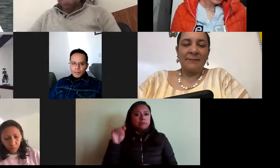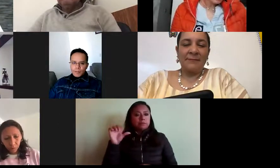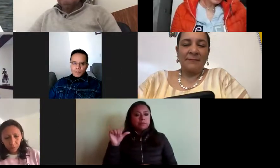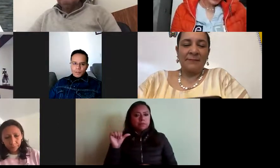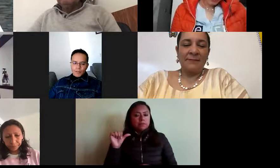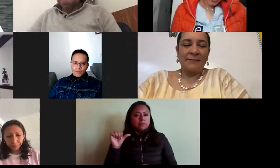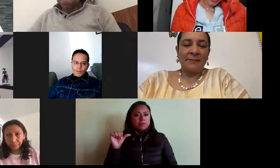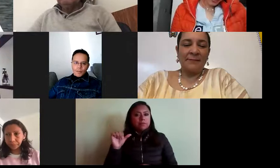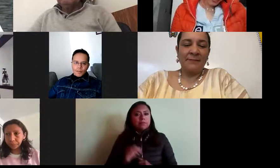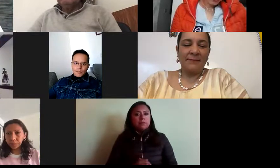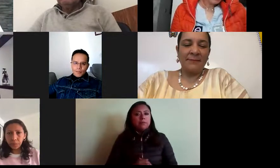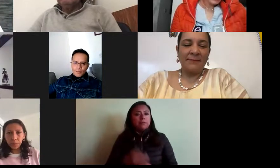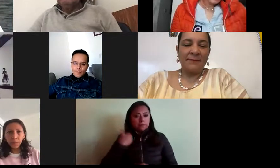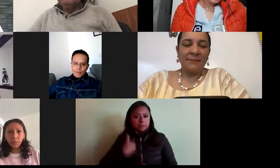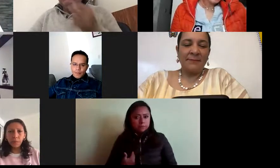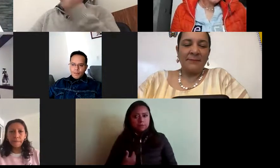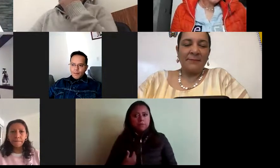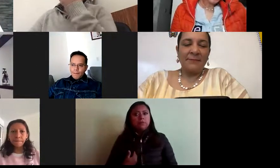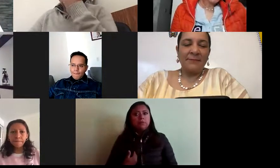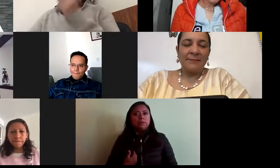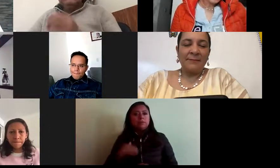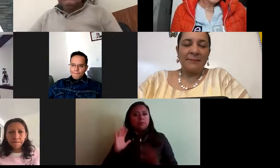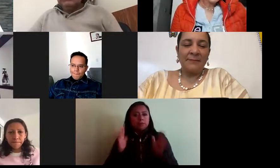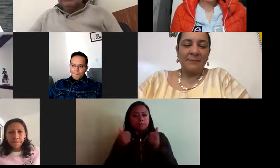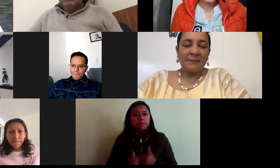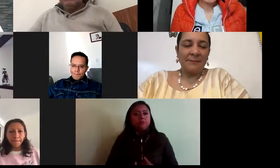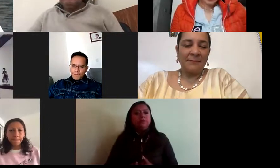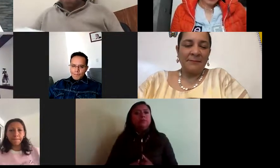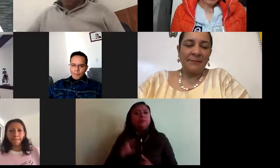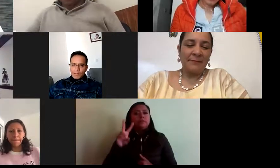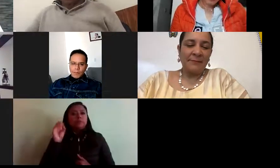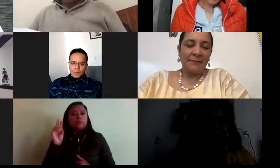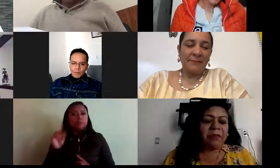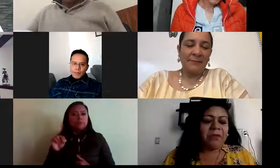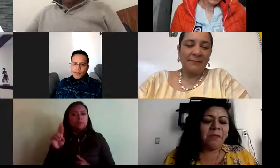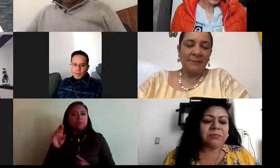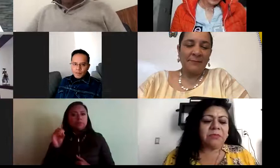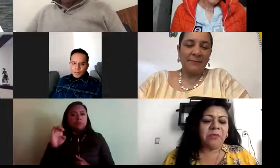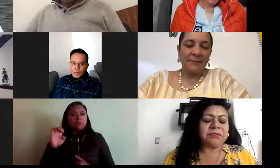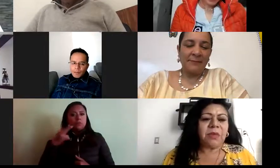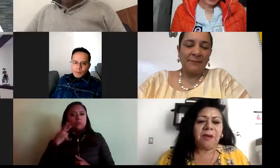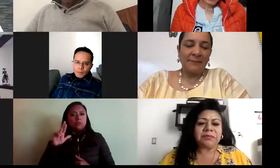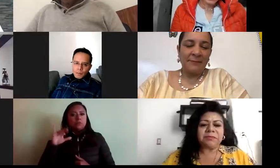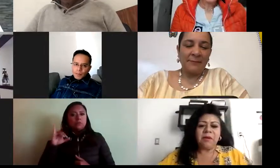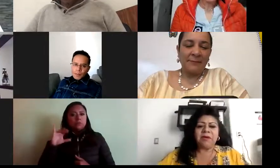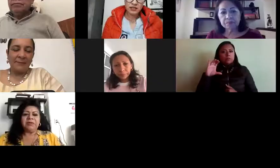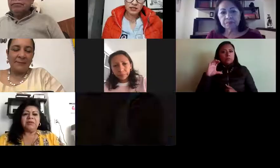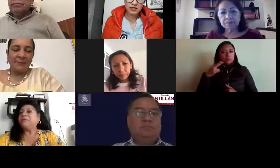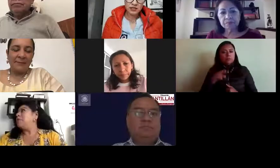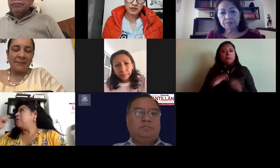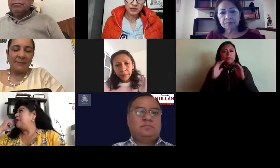La de La Voz. Cristian Dambián von Rerich, de La Isla. Evelyn Parra Álvarez.